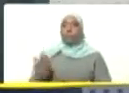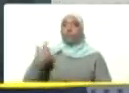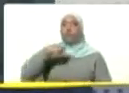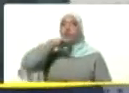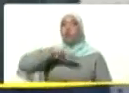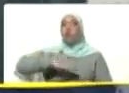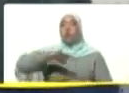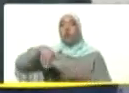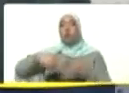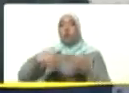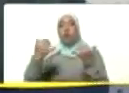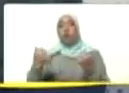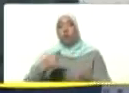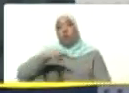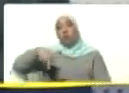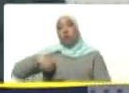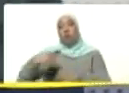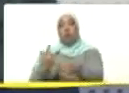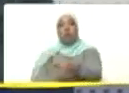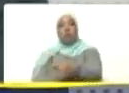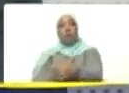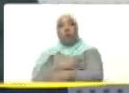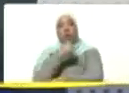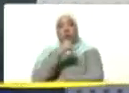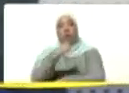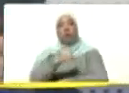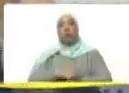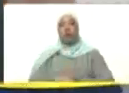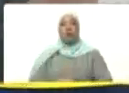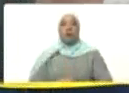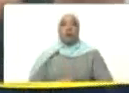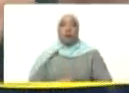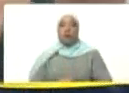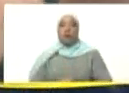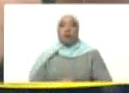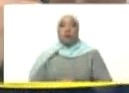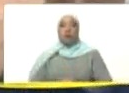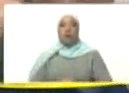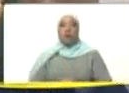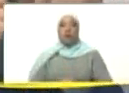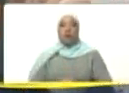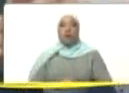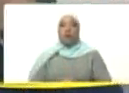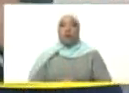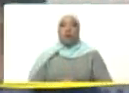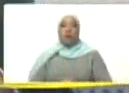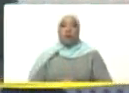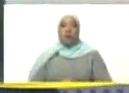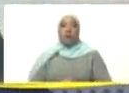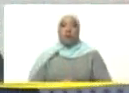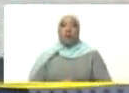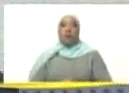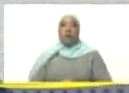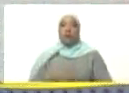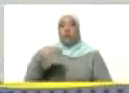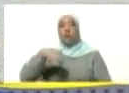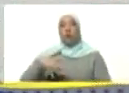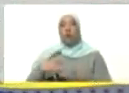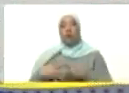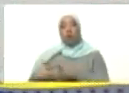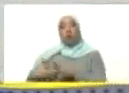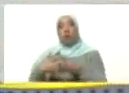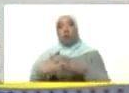historia está de nuestro lado. The Americans don't listen enough to their own poets. Los Estados